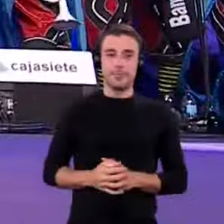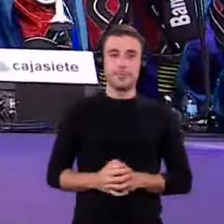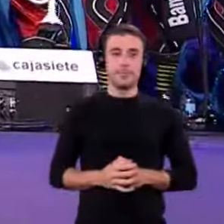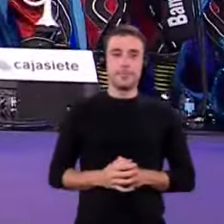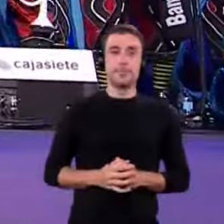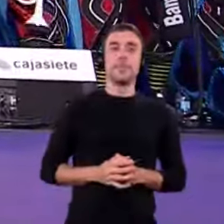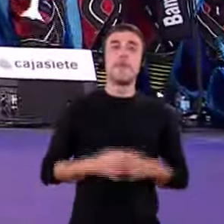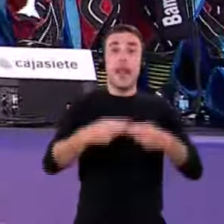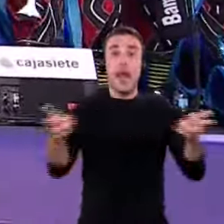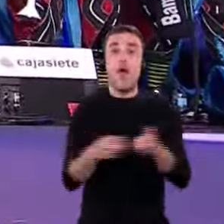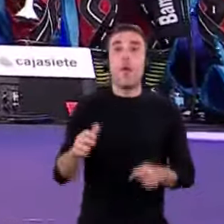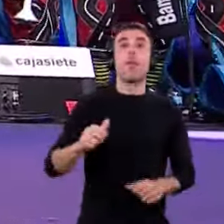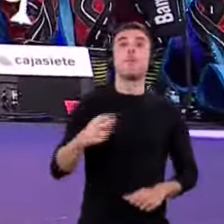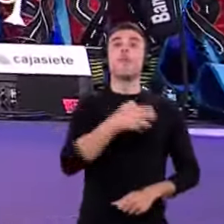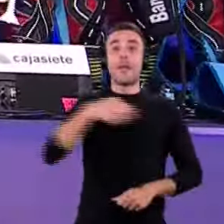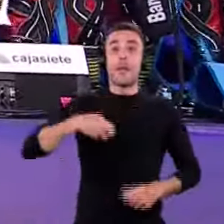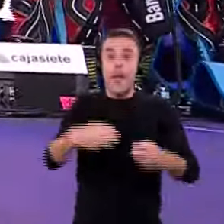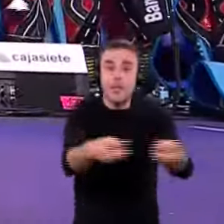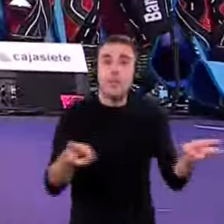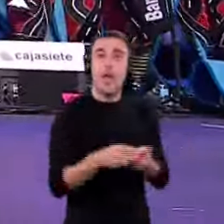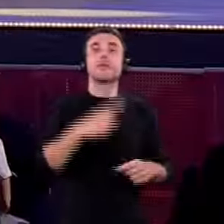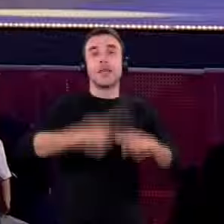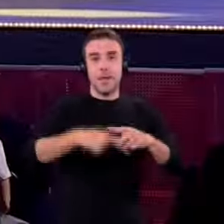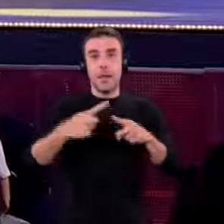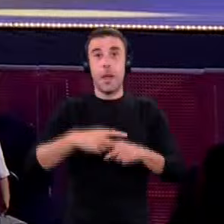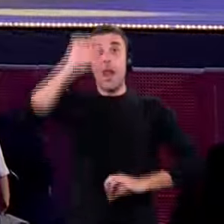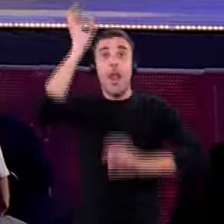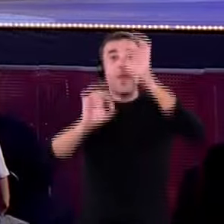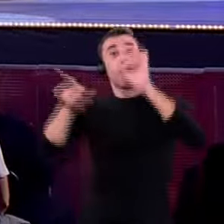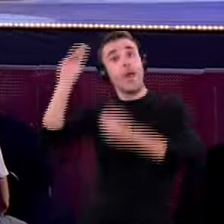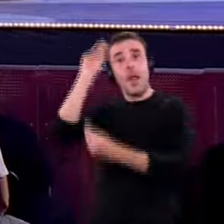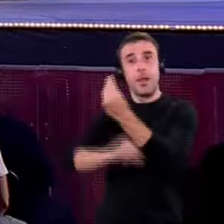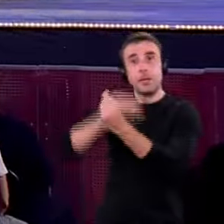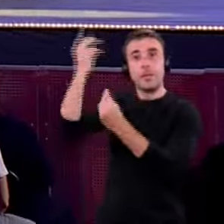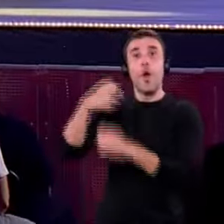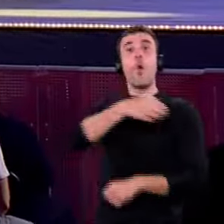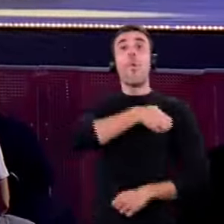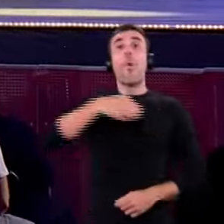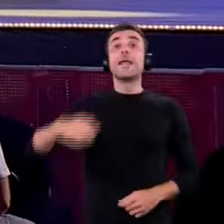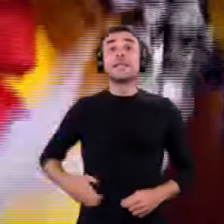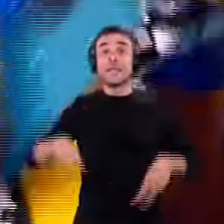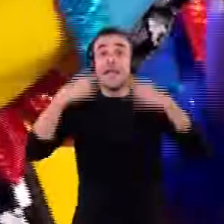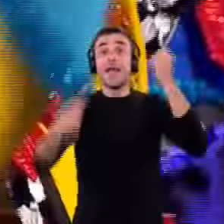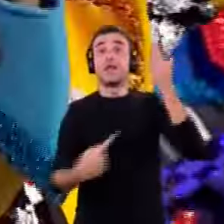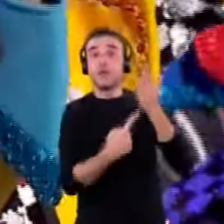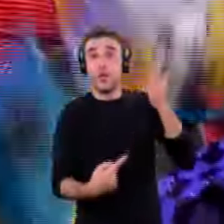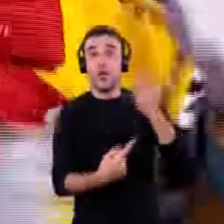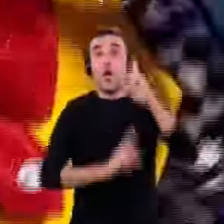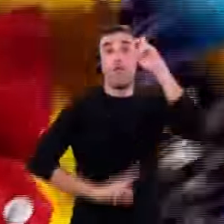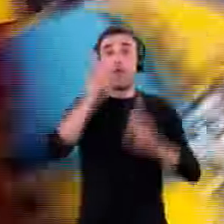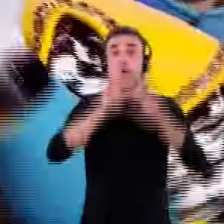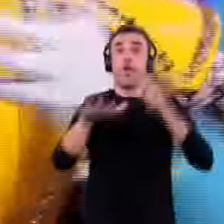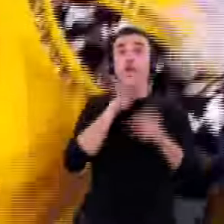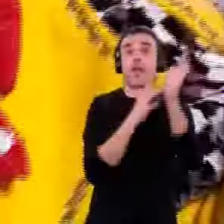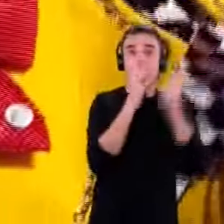Están las Gomarquianes, la charca en Santa Cruz, la nieve en Gran Canaria, Guachinches en el sur, los fuegos en el Cristo,